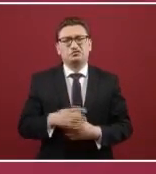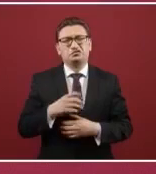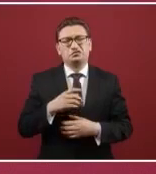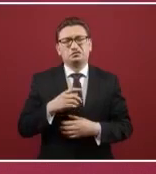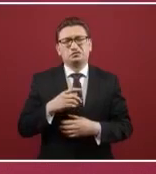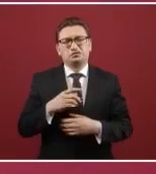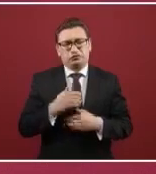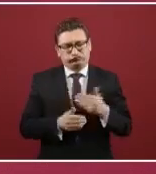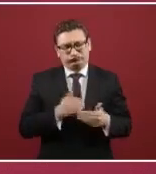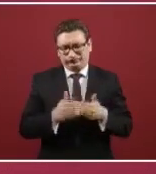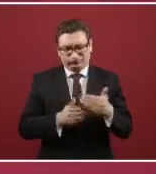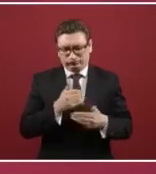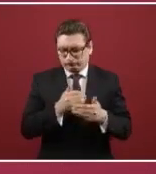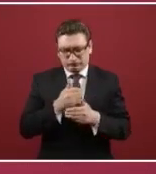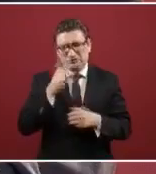complejo, ¿sí?,